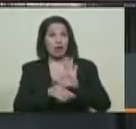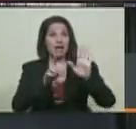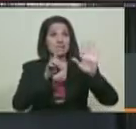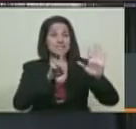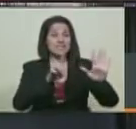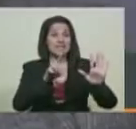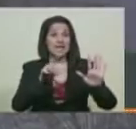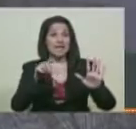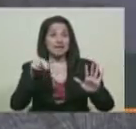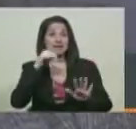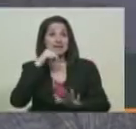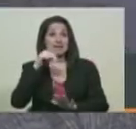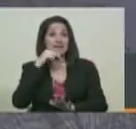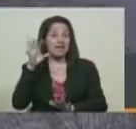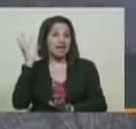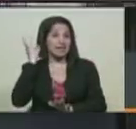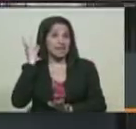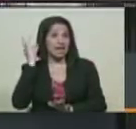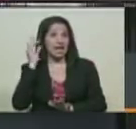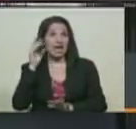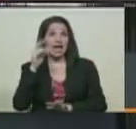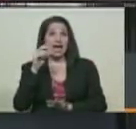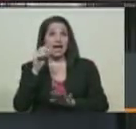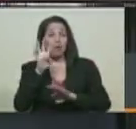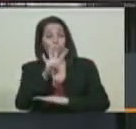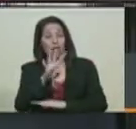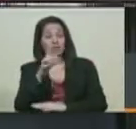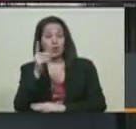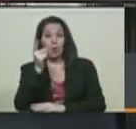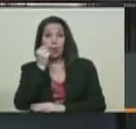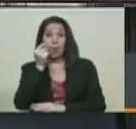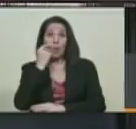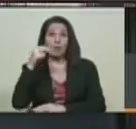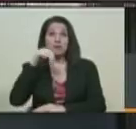6 nietas y 4 nietos, 10 nietos tenemos.